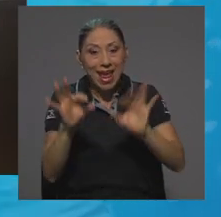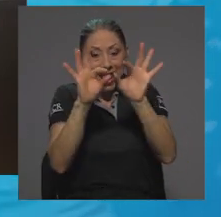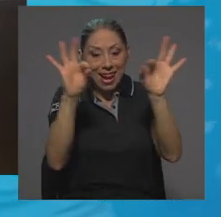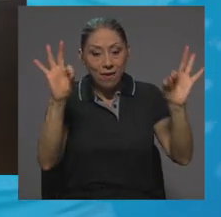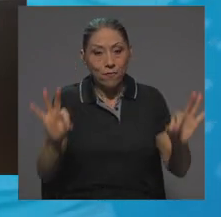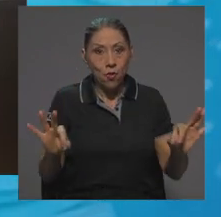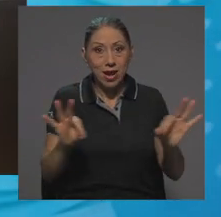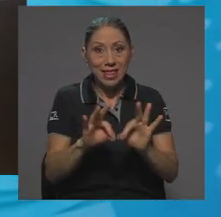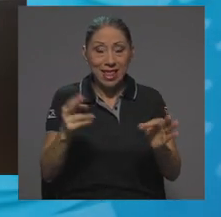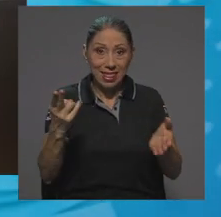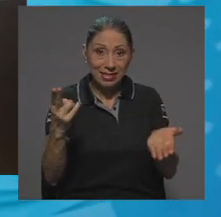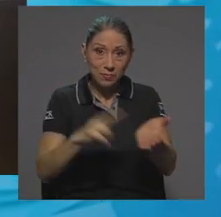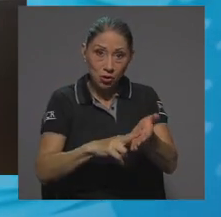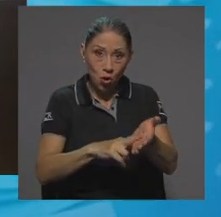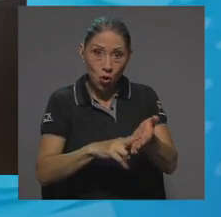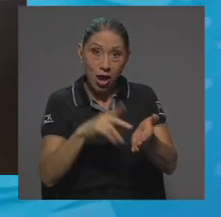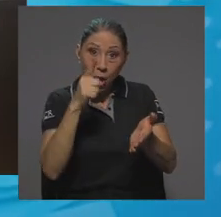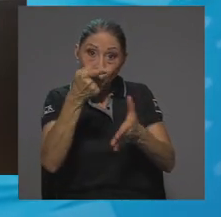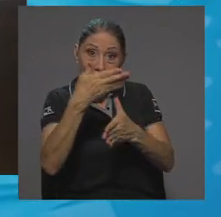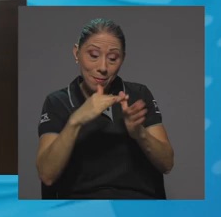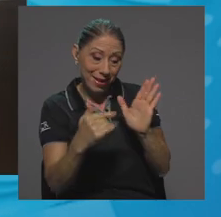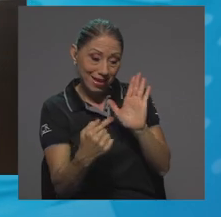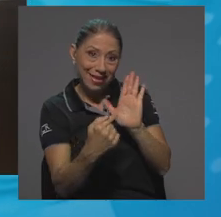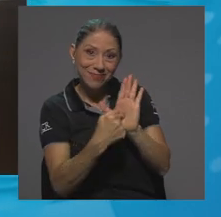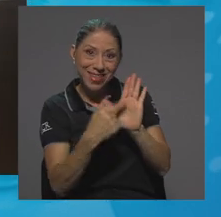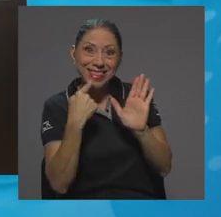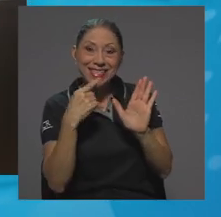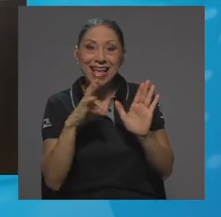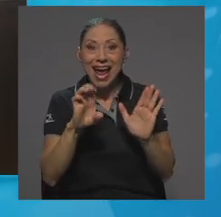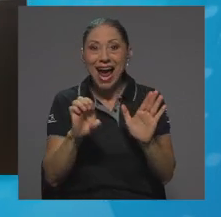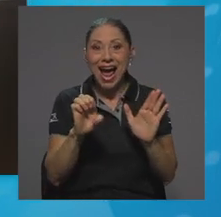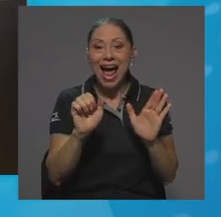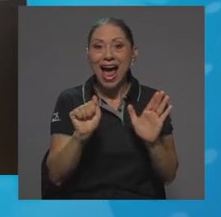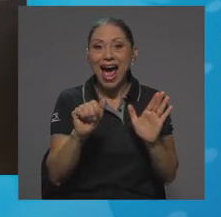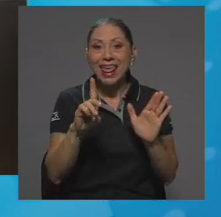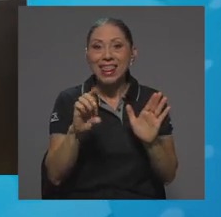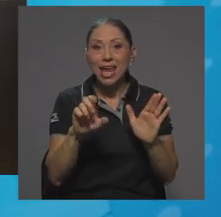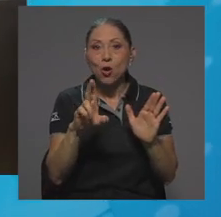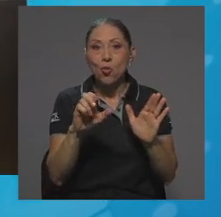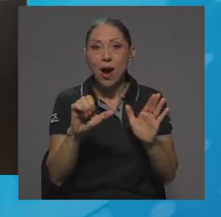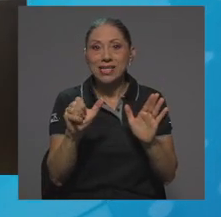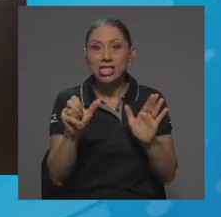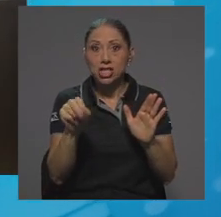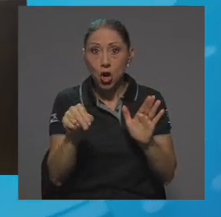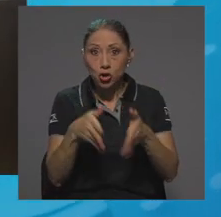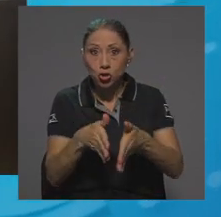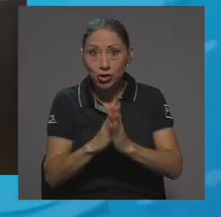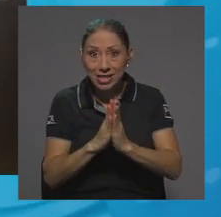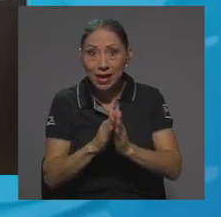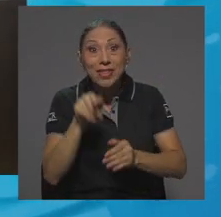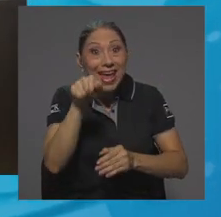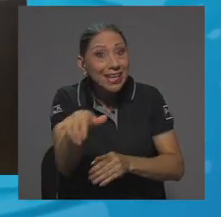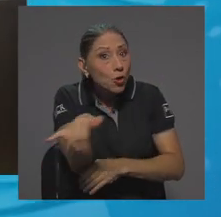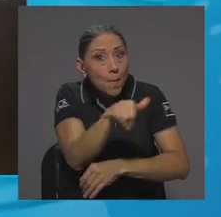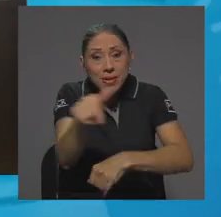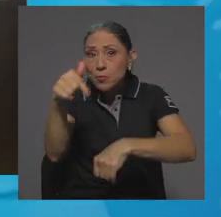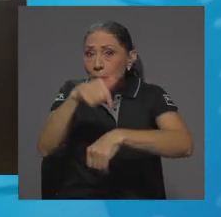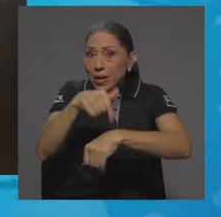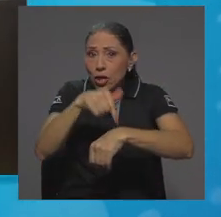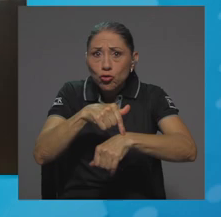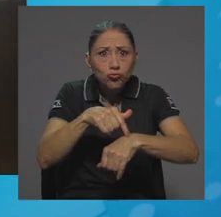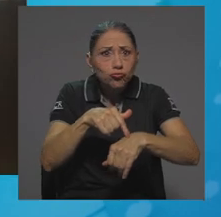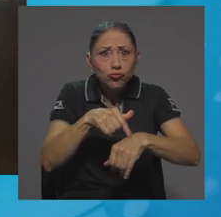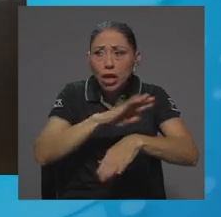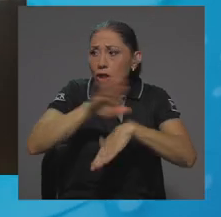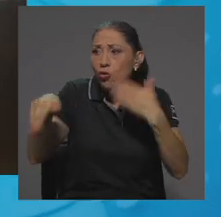inscripción hay un apartado donde solicita adecuación. Eso lo hacen en el mismo periodo que se realiza la inscripción para todas